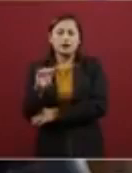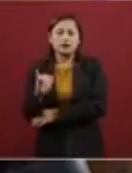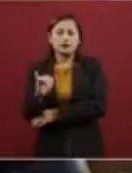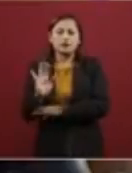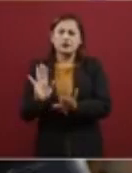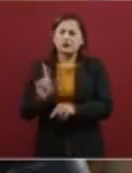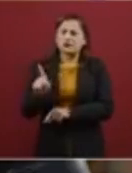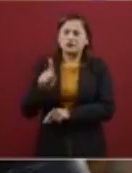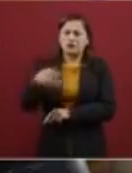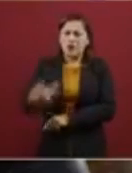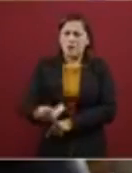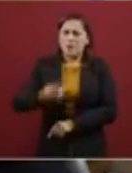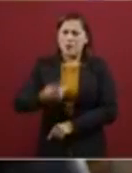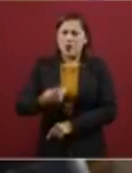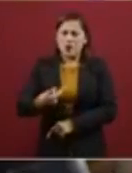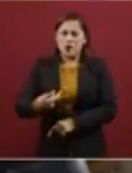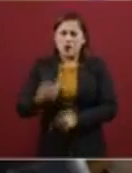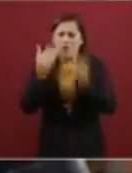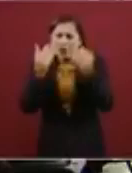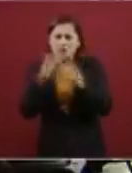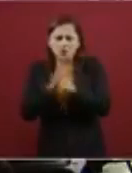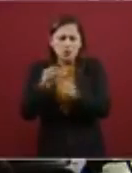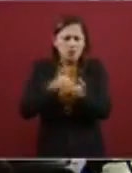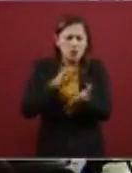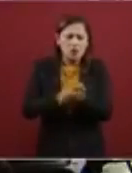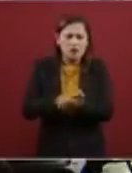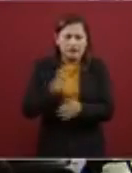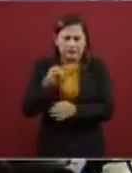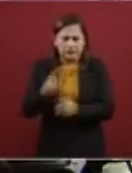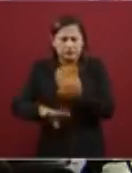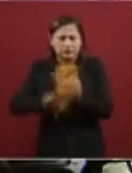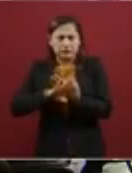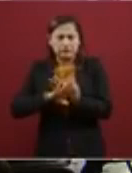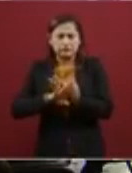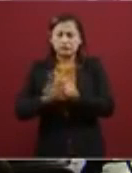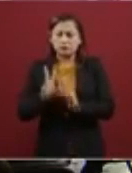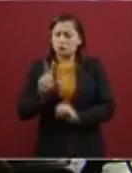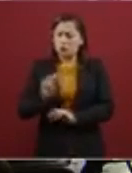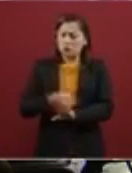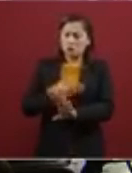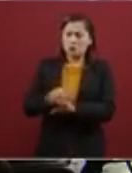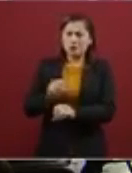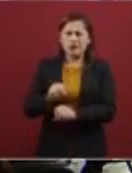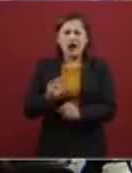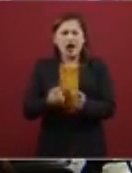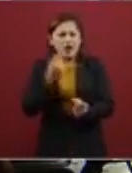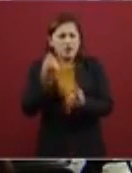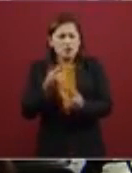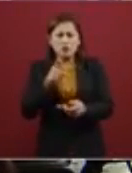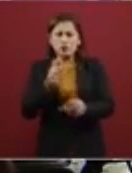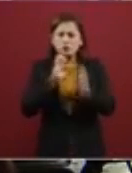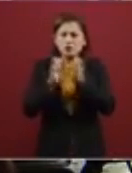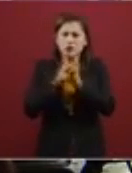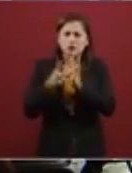fuentes, pedir que revelar las fuentes es un ataque a la libertad de prensa? No, no es ningún ataque. Si lo es, hay periodistas que van a la cárcel para no revelar no, las fuentes.